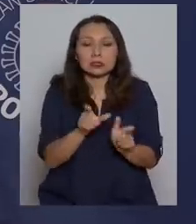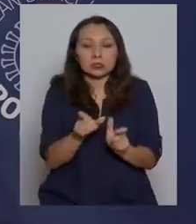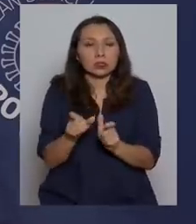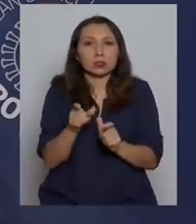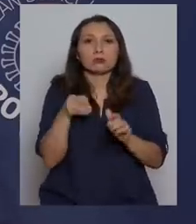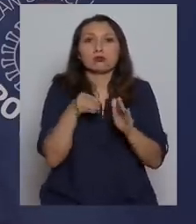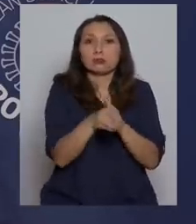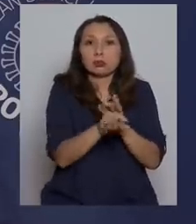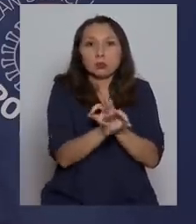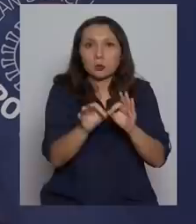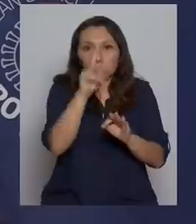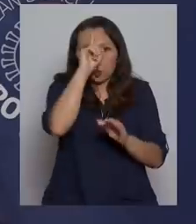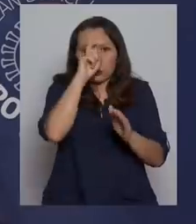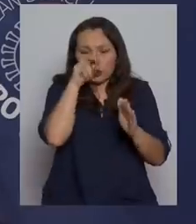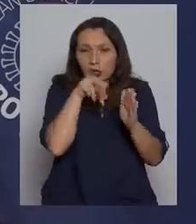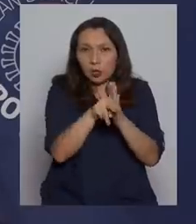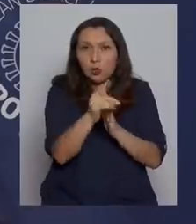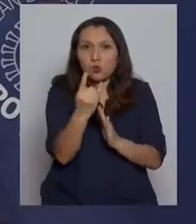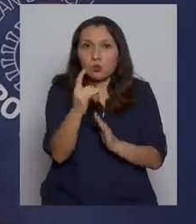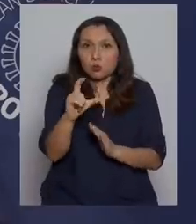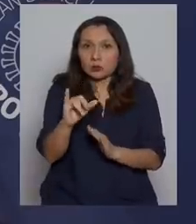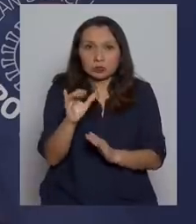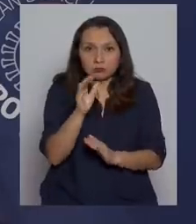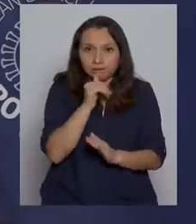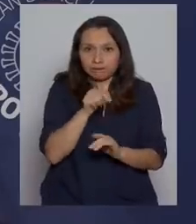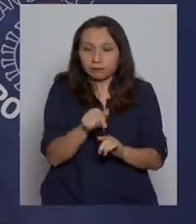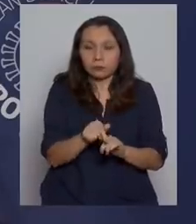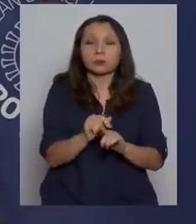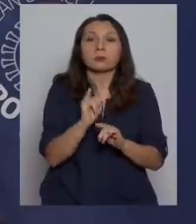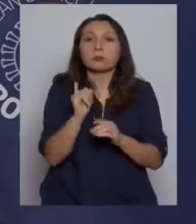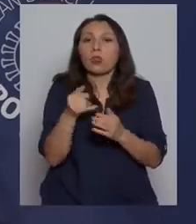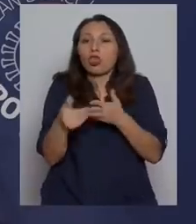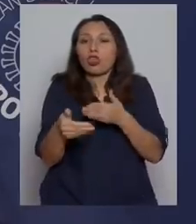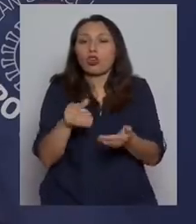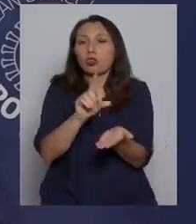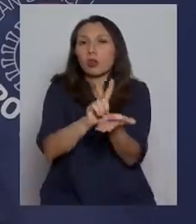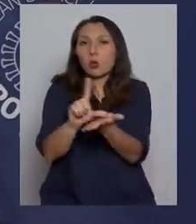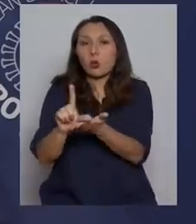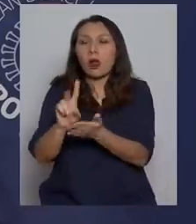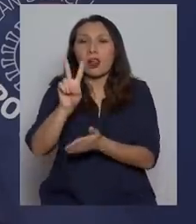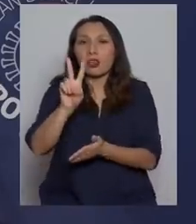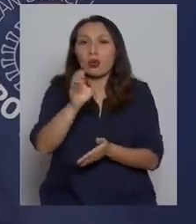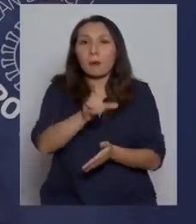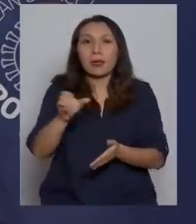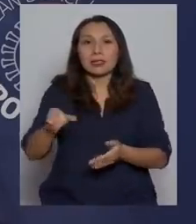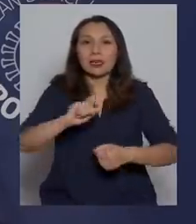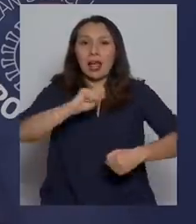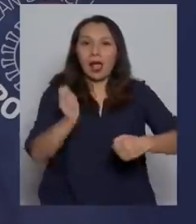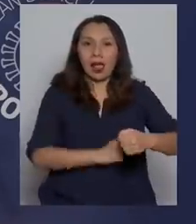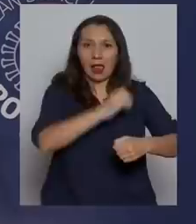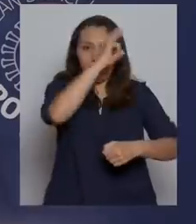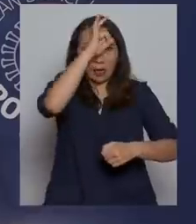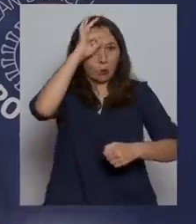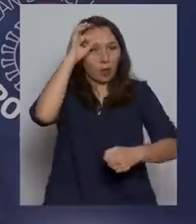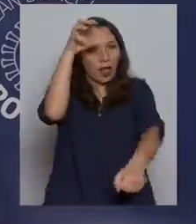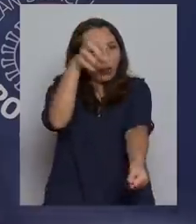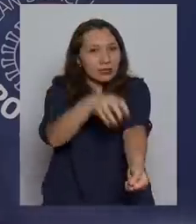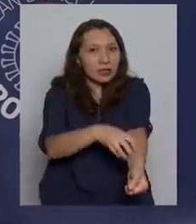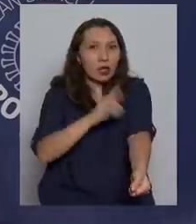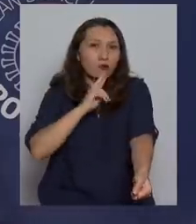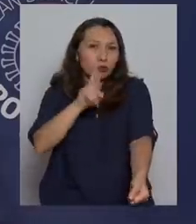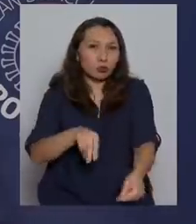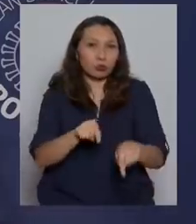manejados en unidad de tratamiento intensivo y que se distribuyen 2 en la Araucanía,